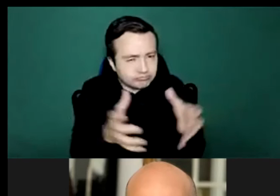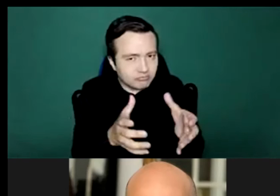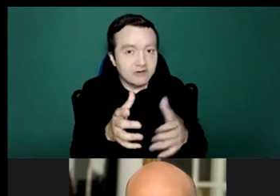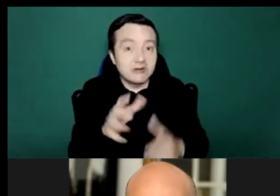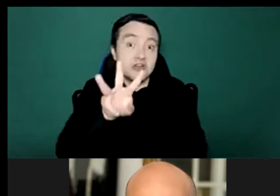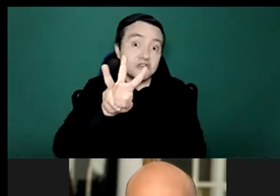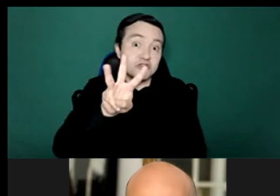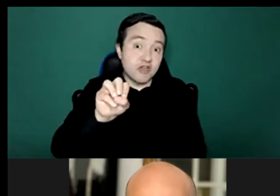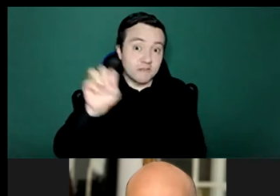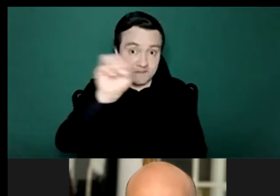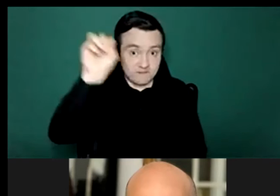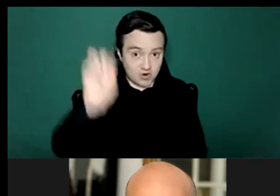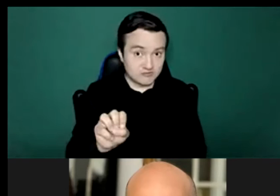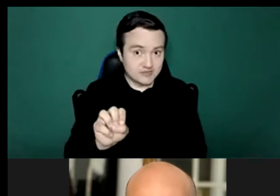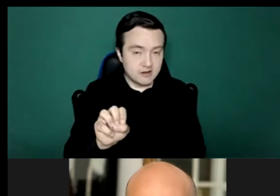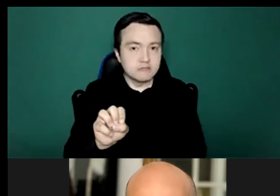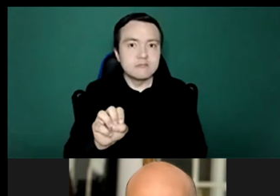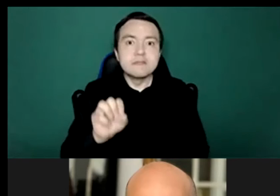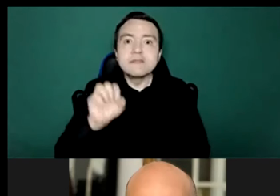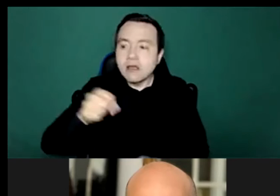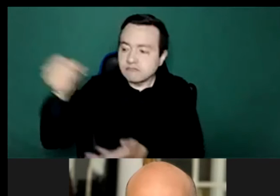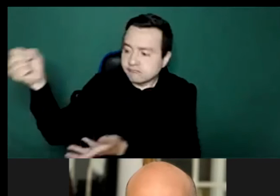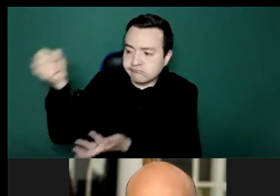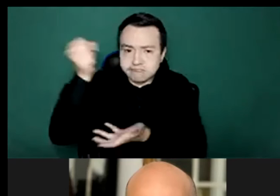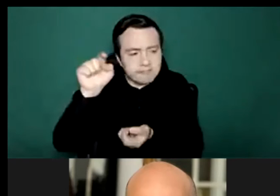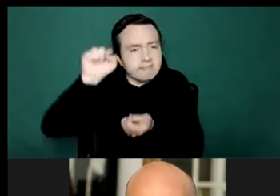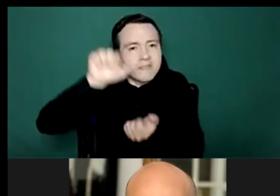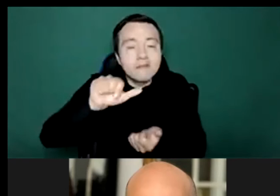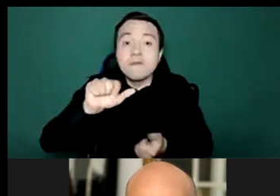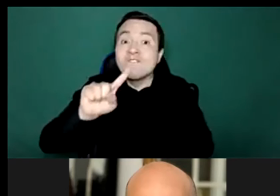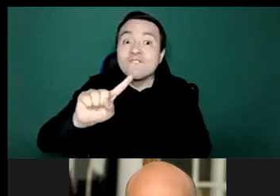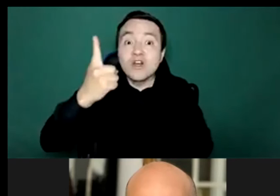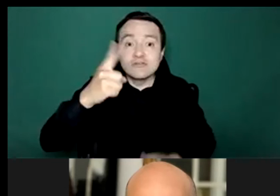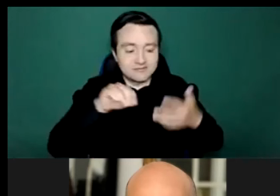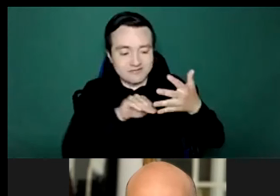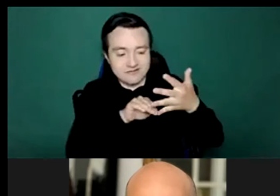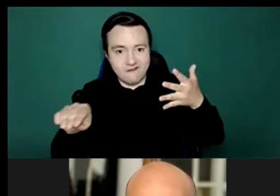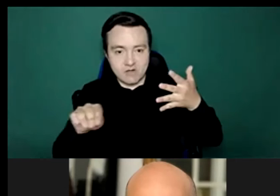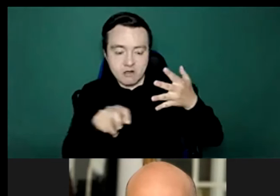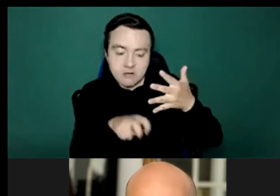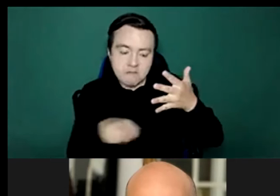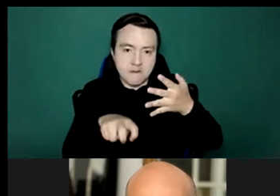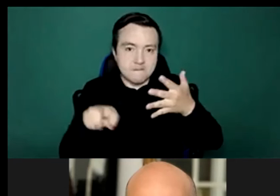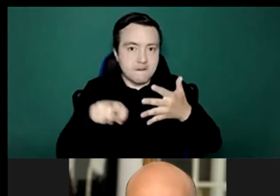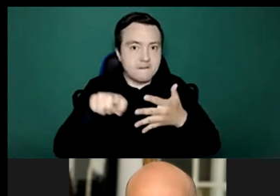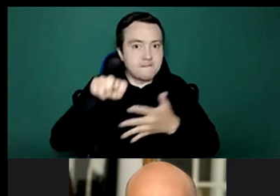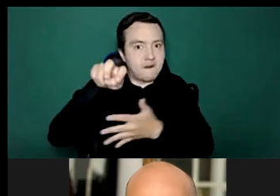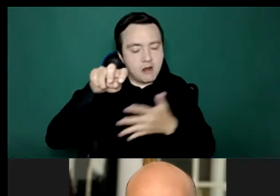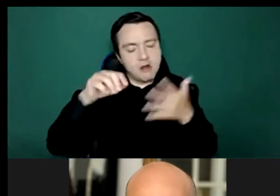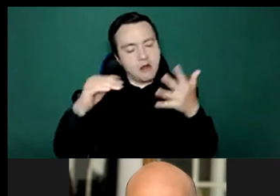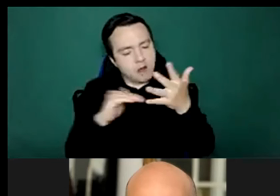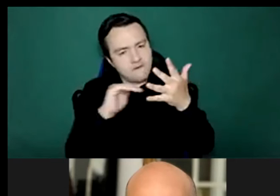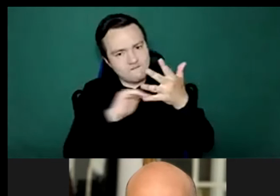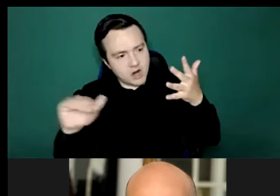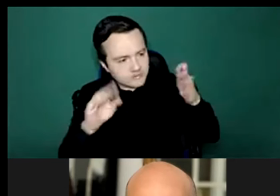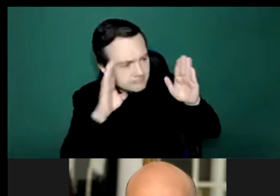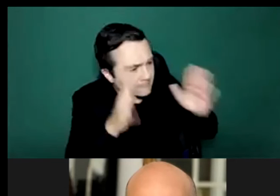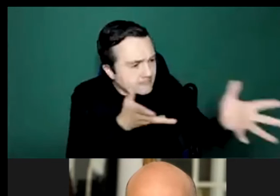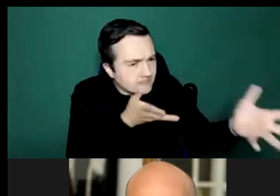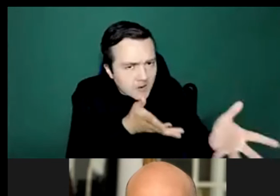presupuesto asignado a salud en el primer nivel de atención. Eliminar las barreras de acceso a los servicios de